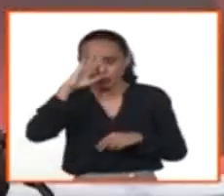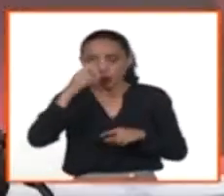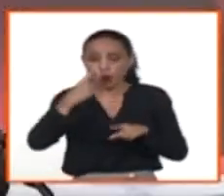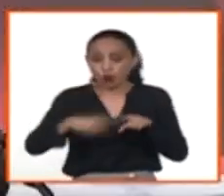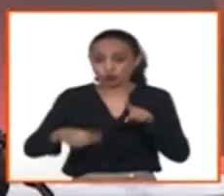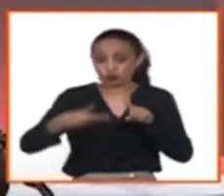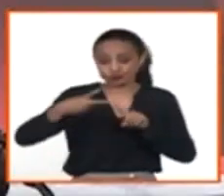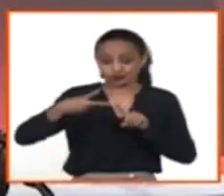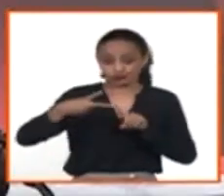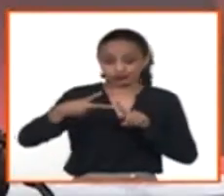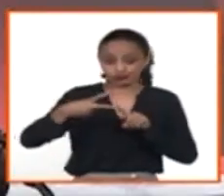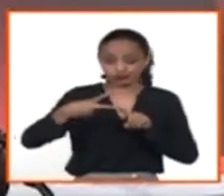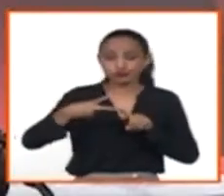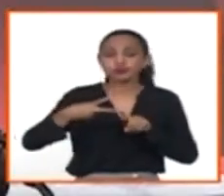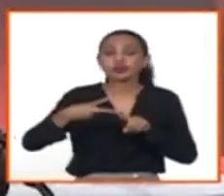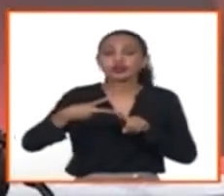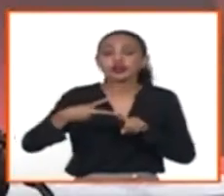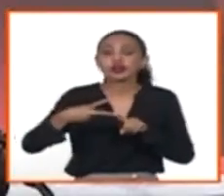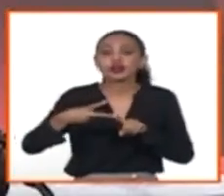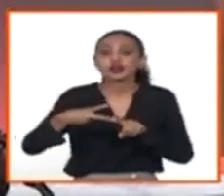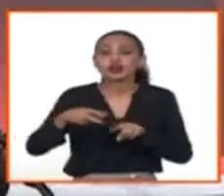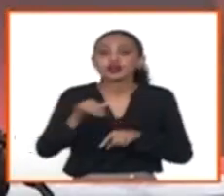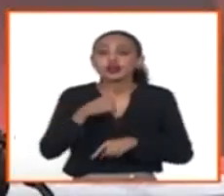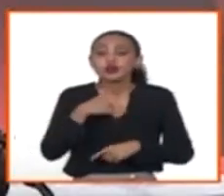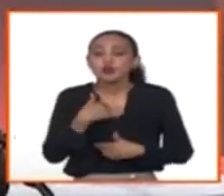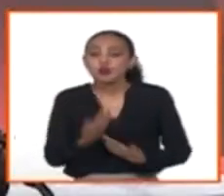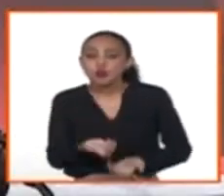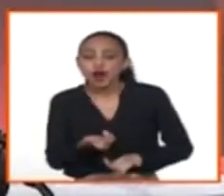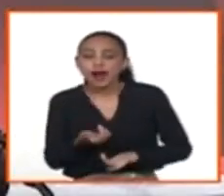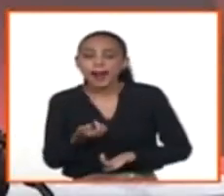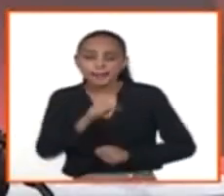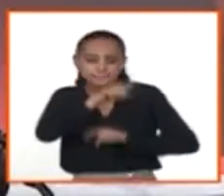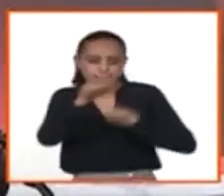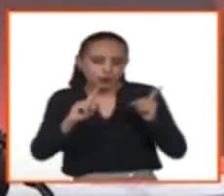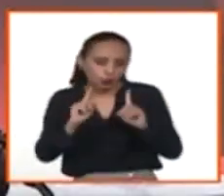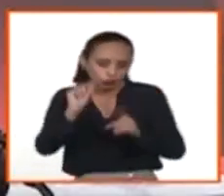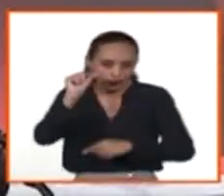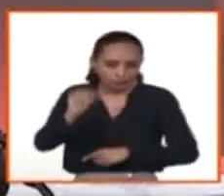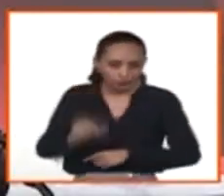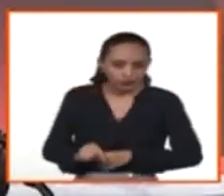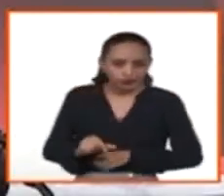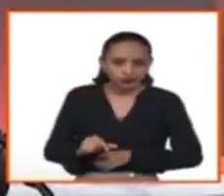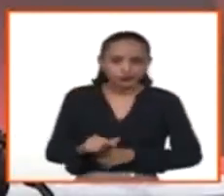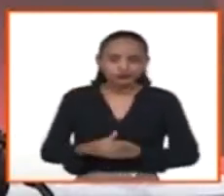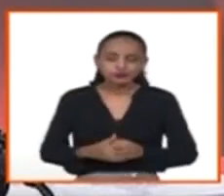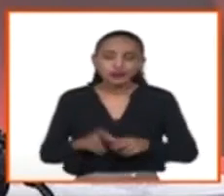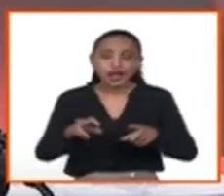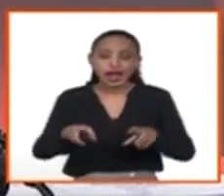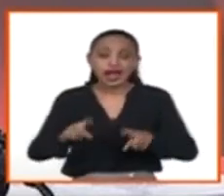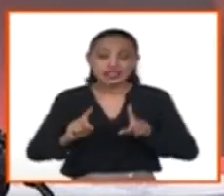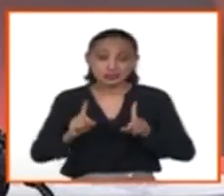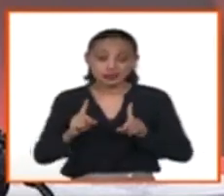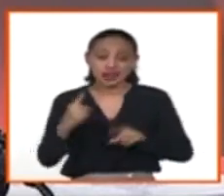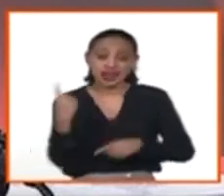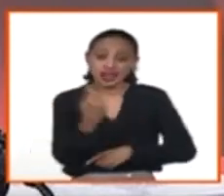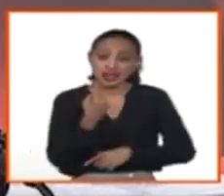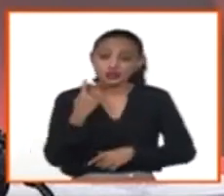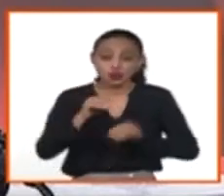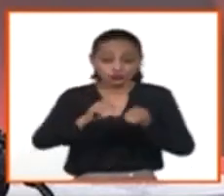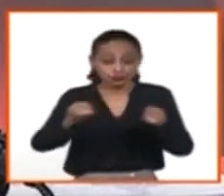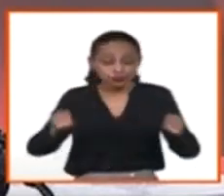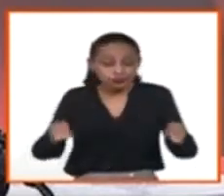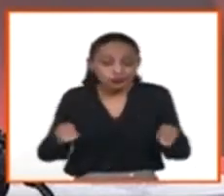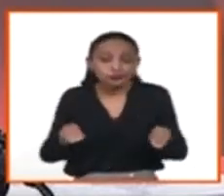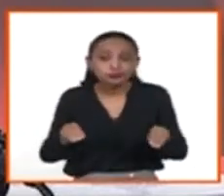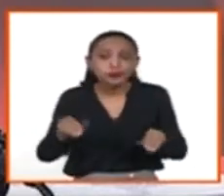se trabajó fue que se realizó una audiencia parlamentaria que la Asamblea Nacional convoca, que fue presidida